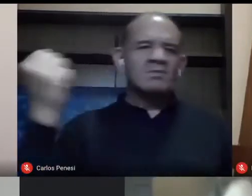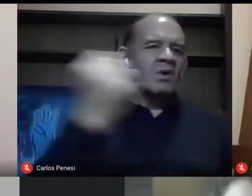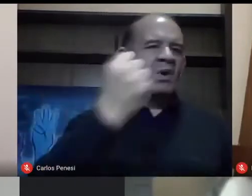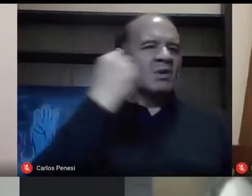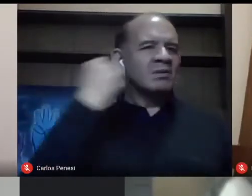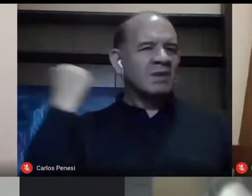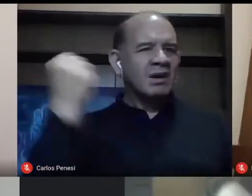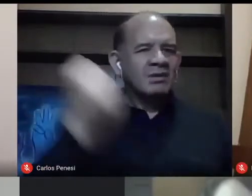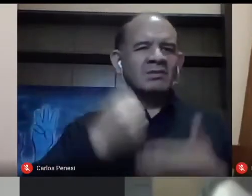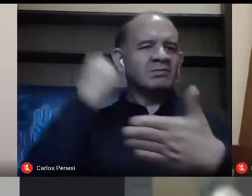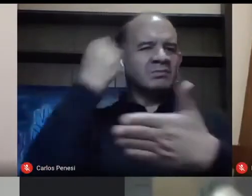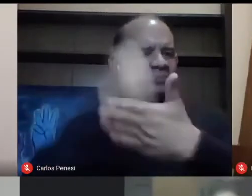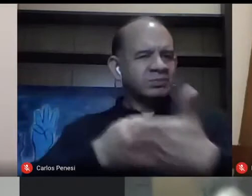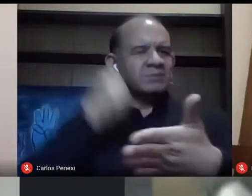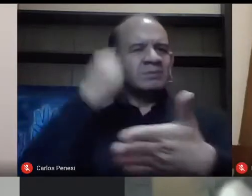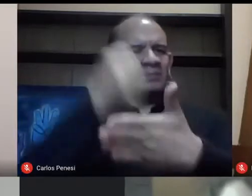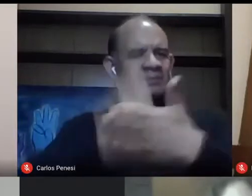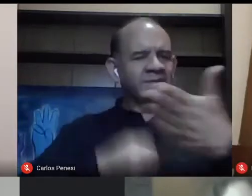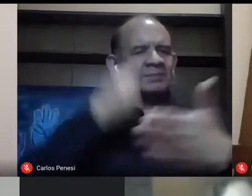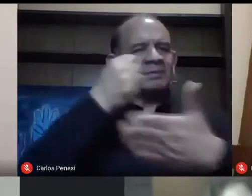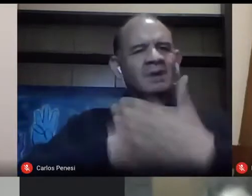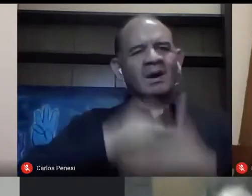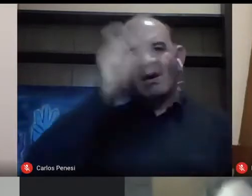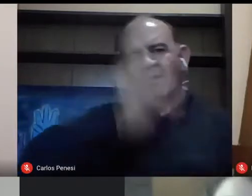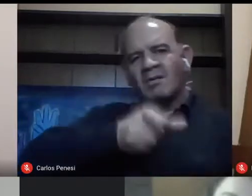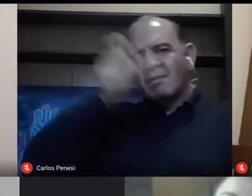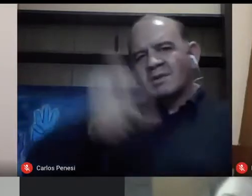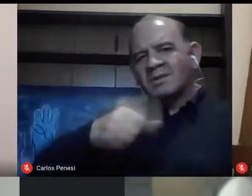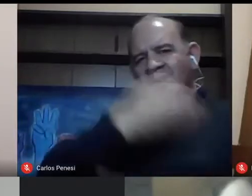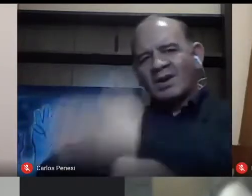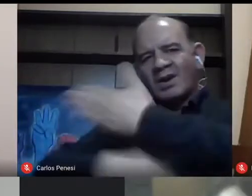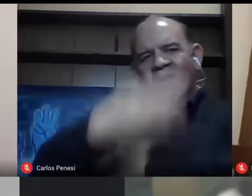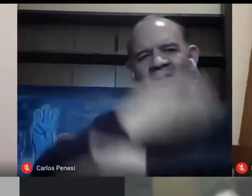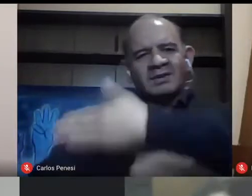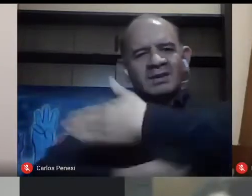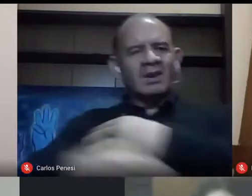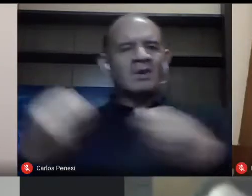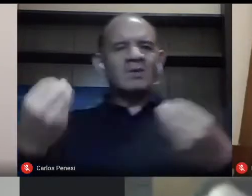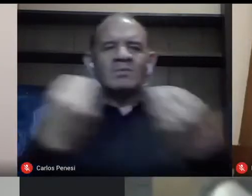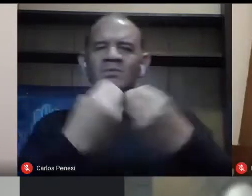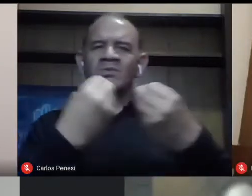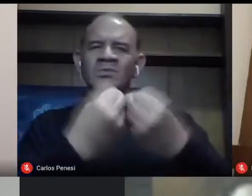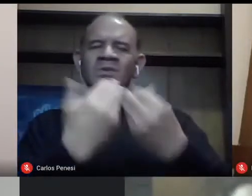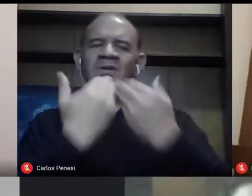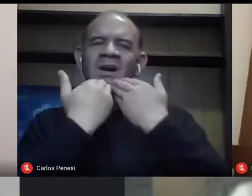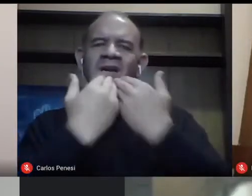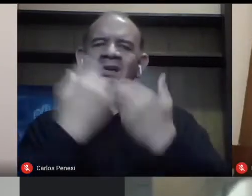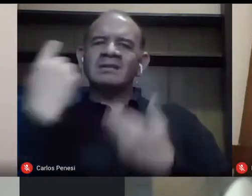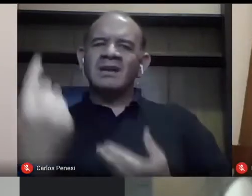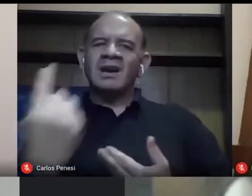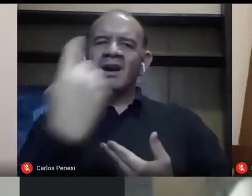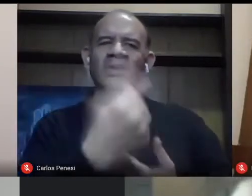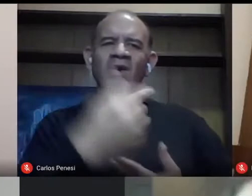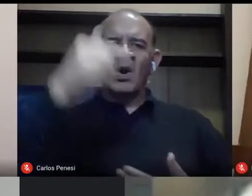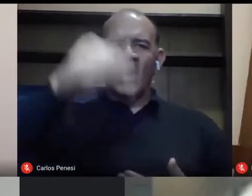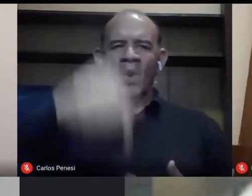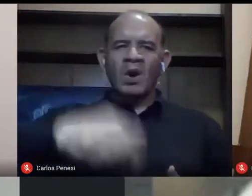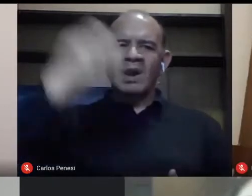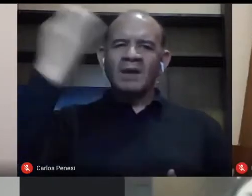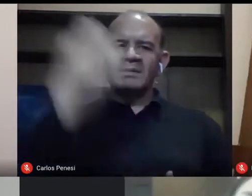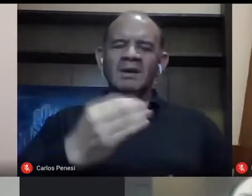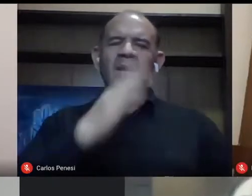activista por los derechos de las personas con discapacidad. Muchas gracias a cada uno por estar este día, por su